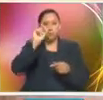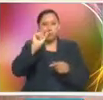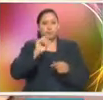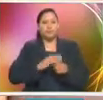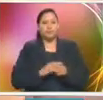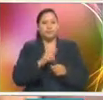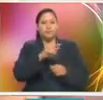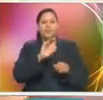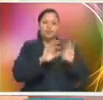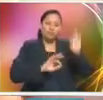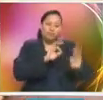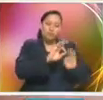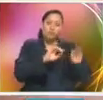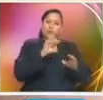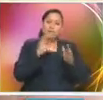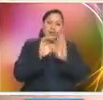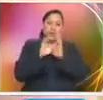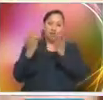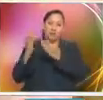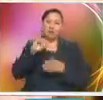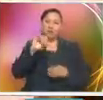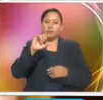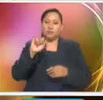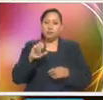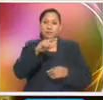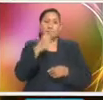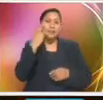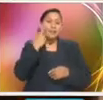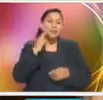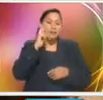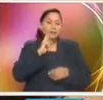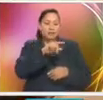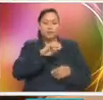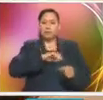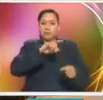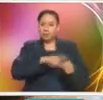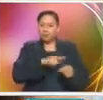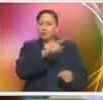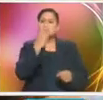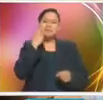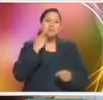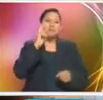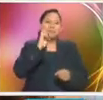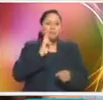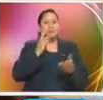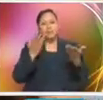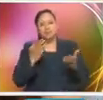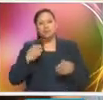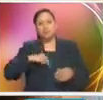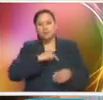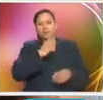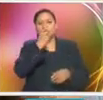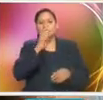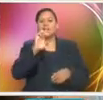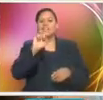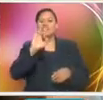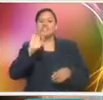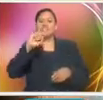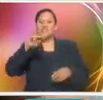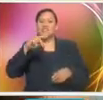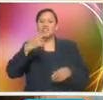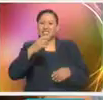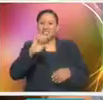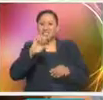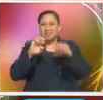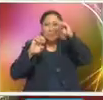que se dedican a la crianza como es José, ¿no? Y pues una raza enigmática, una raza que además, pues bueno, decimos esfinge, ¿y de dónde pensaríamos